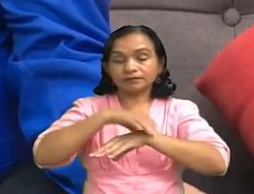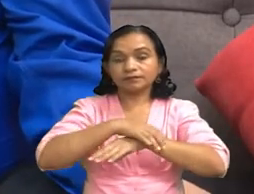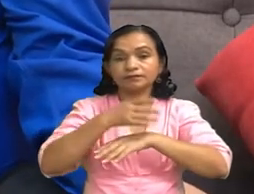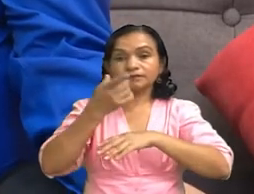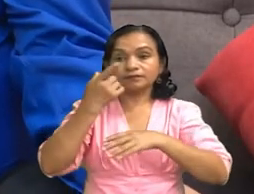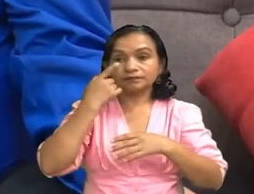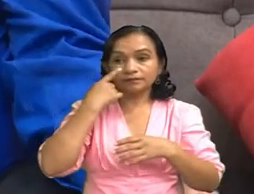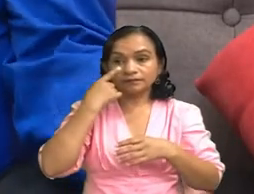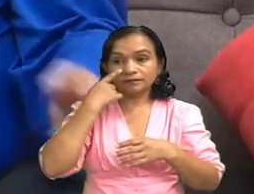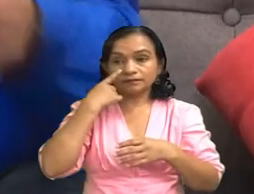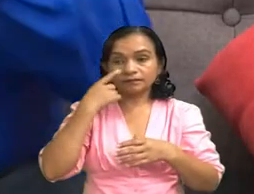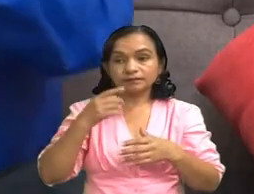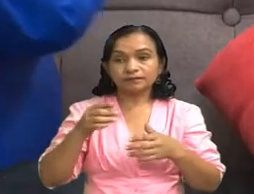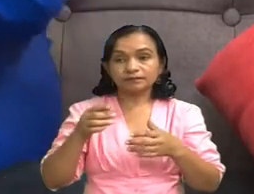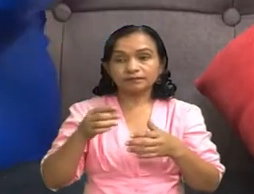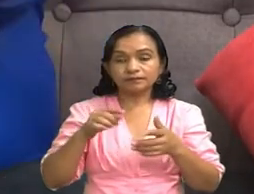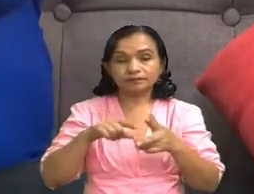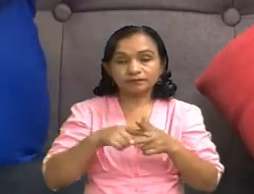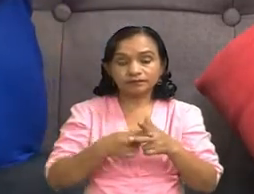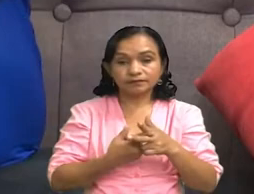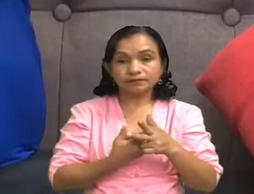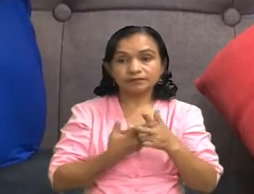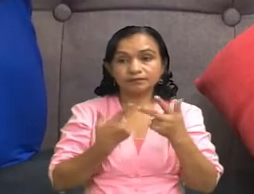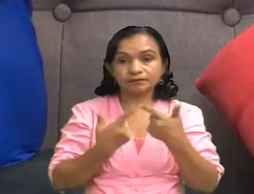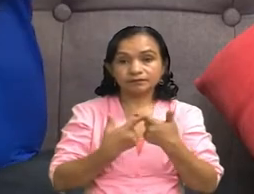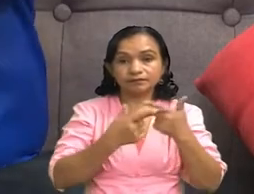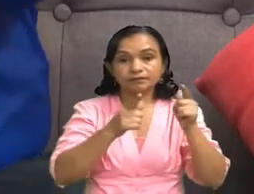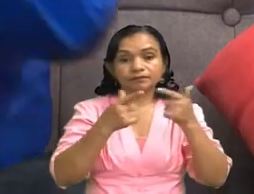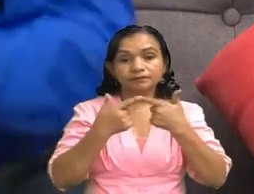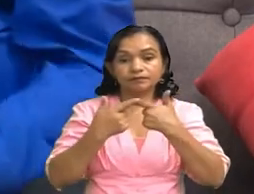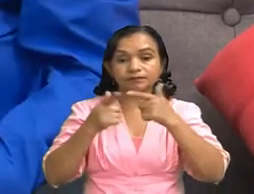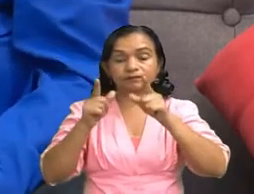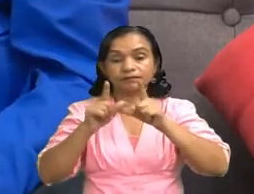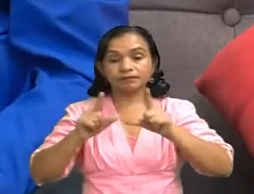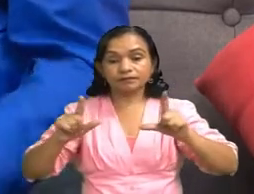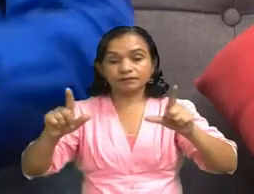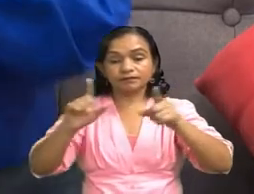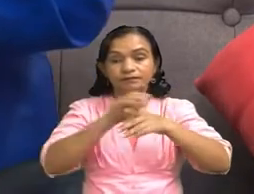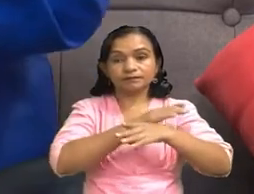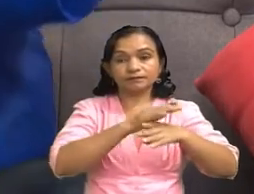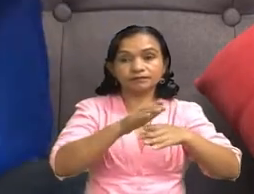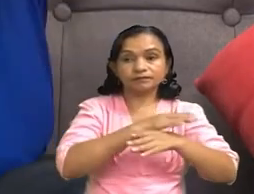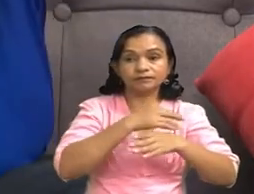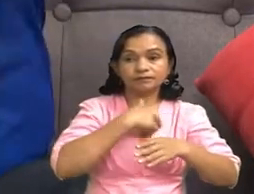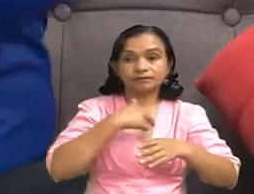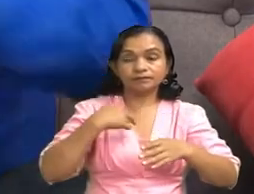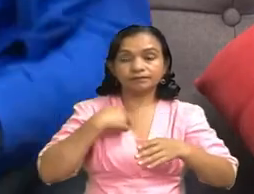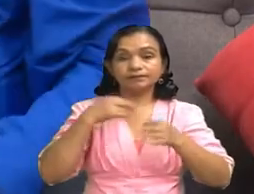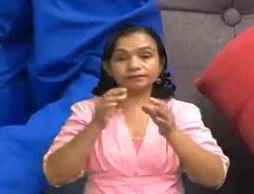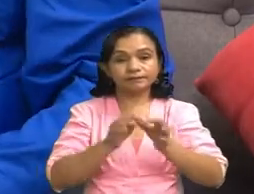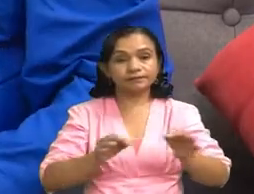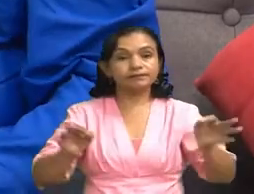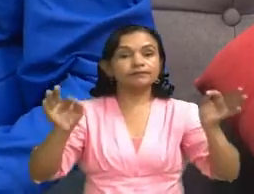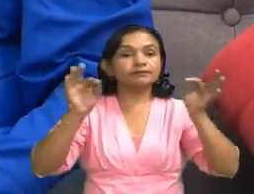mire, necesitamos comenzar a ir liberando territorio, pero que sea muy